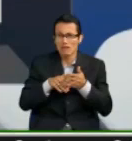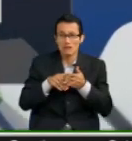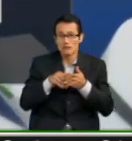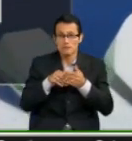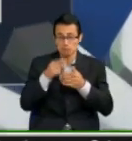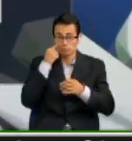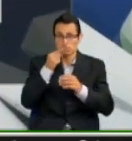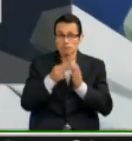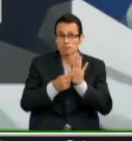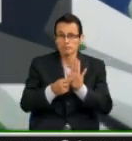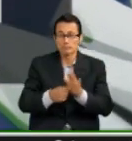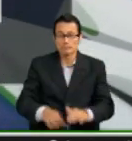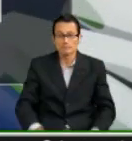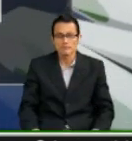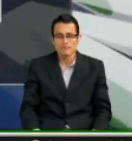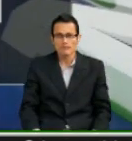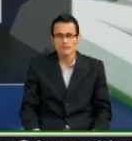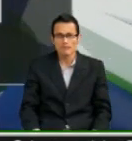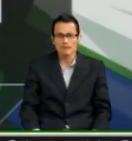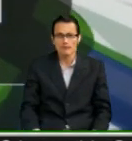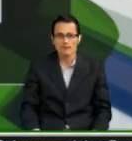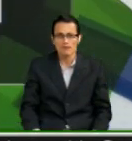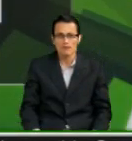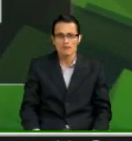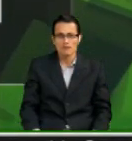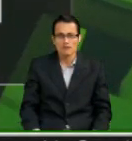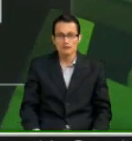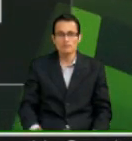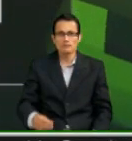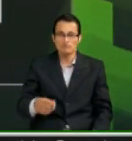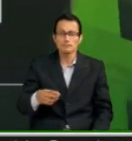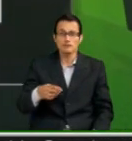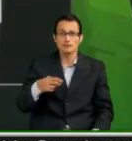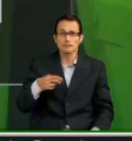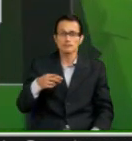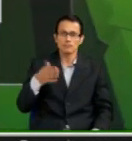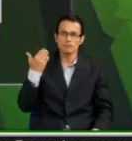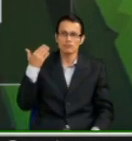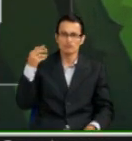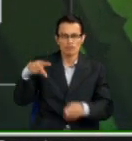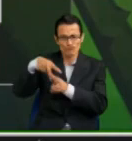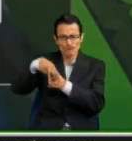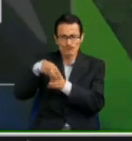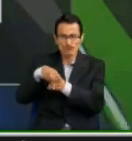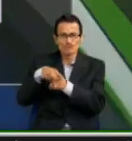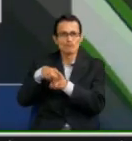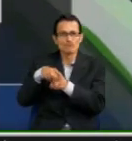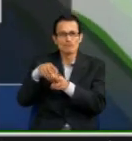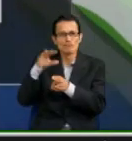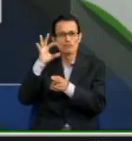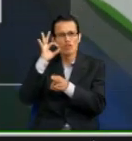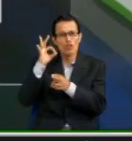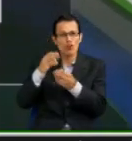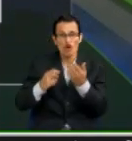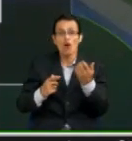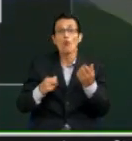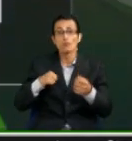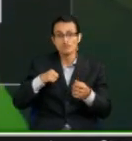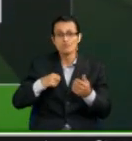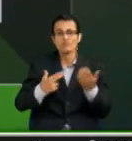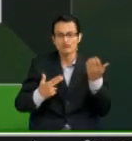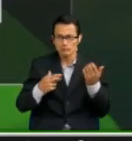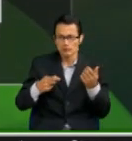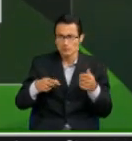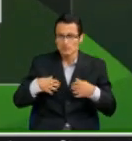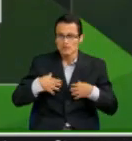Cuando nosotros vivimos, siempre se parquea una moto con dos señores y están armados, y o sea, la verdad nosotros tenemos miedo